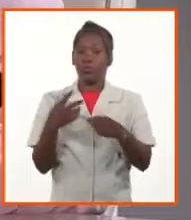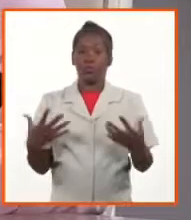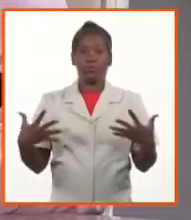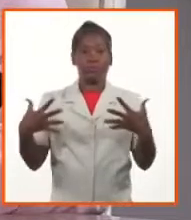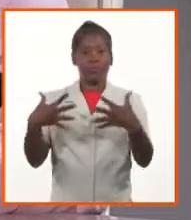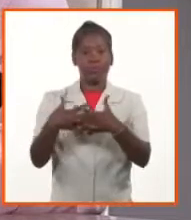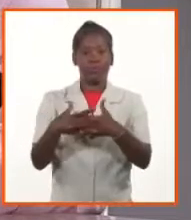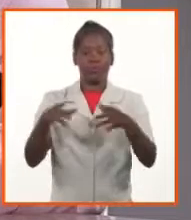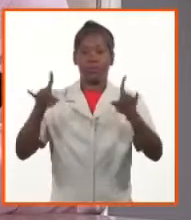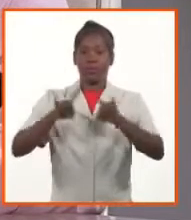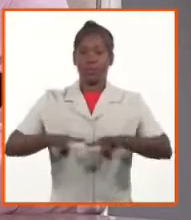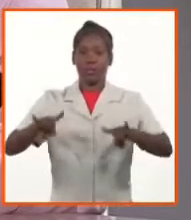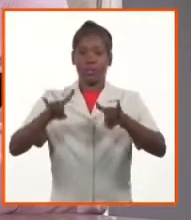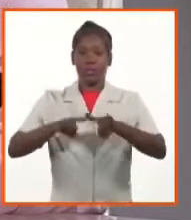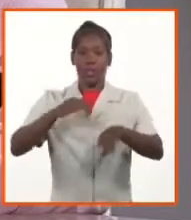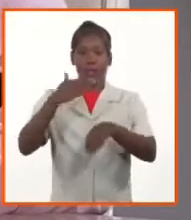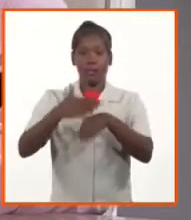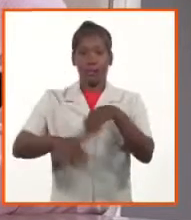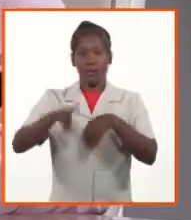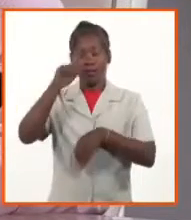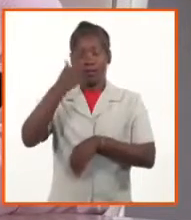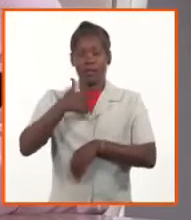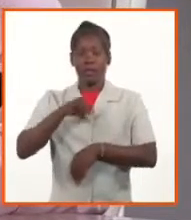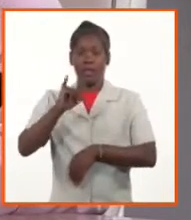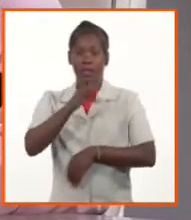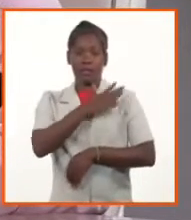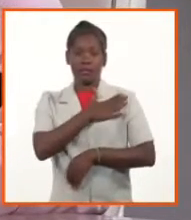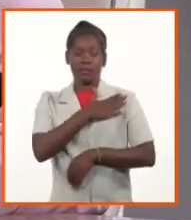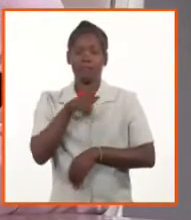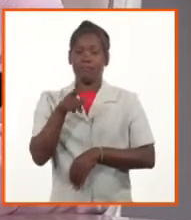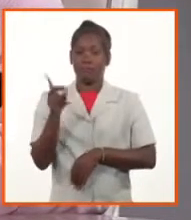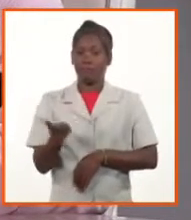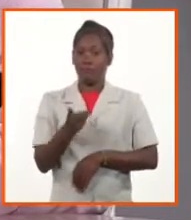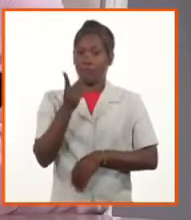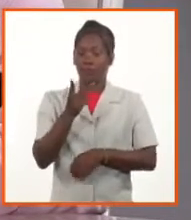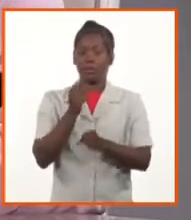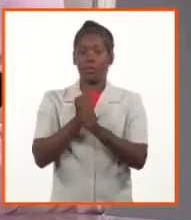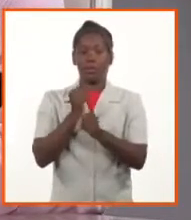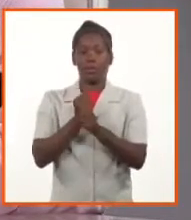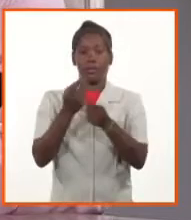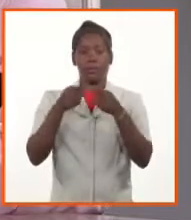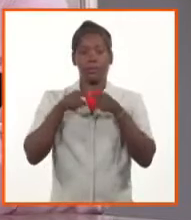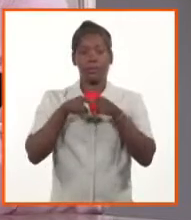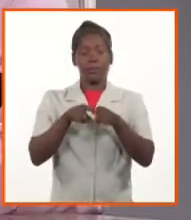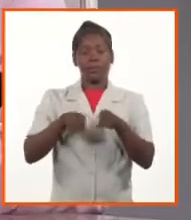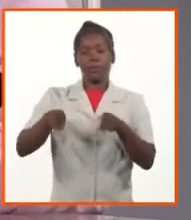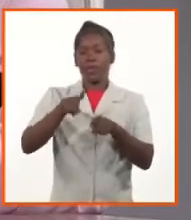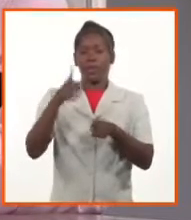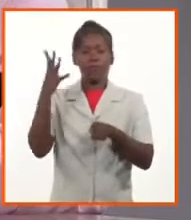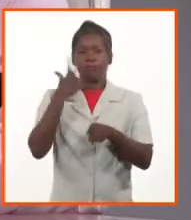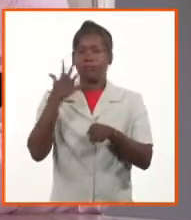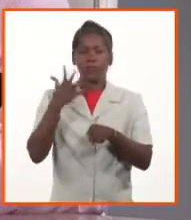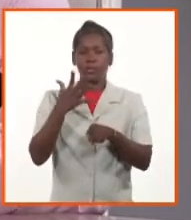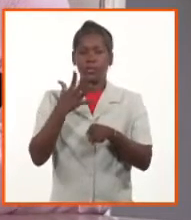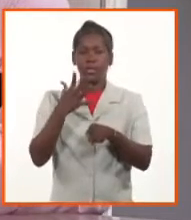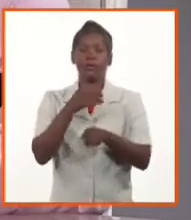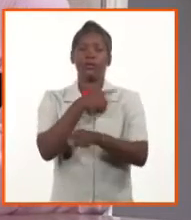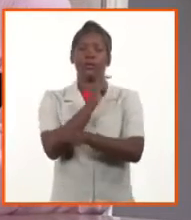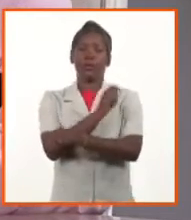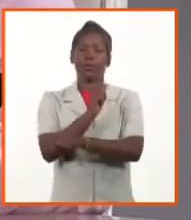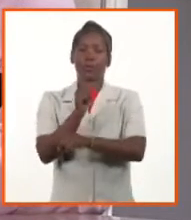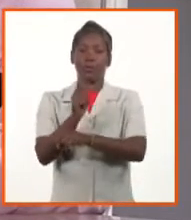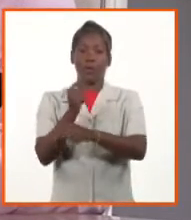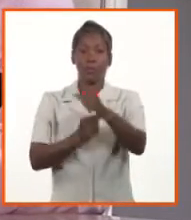reseñas literarias que llegan al boletín son escritas por la pluma de profesores universitarios. Y entonces ahí estamos, en